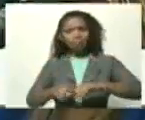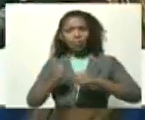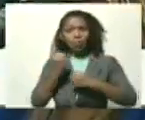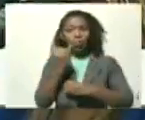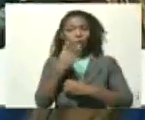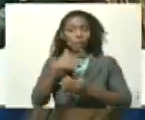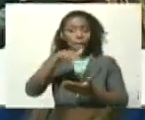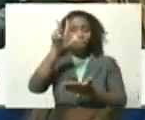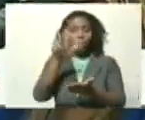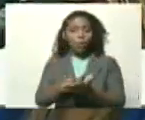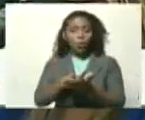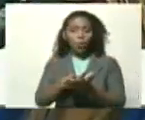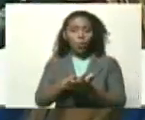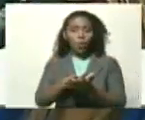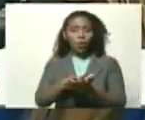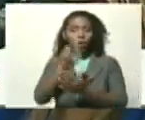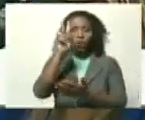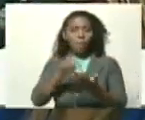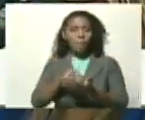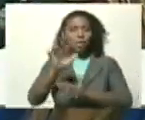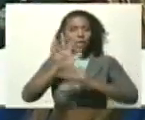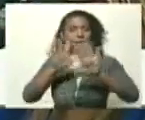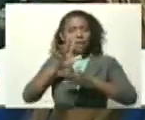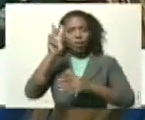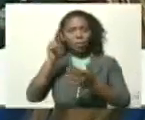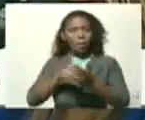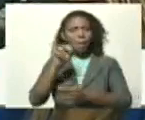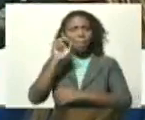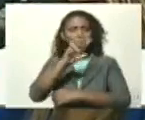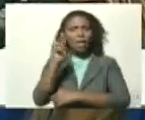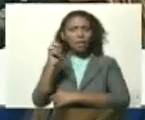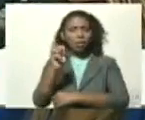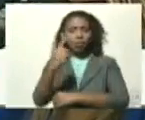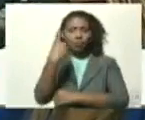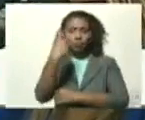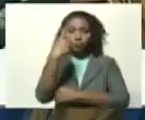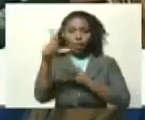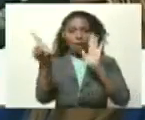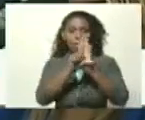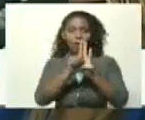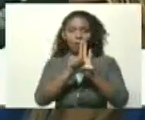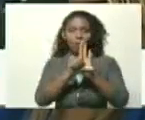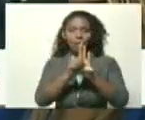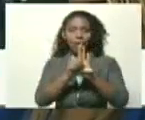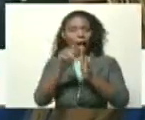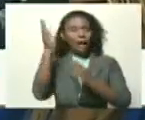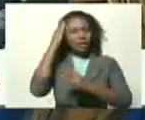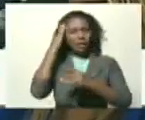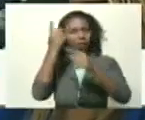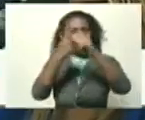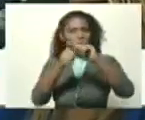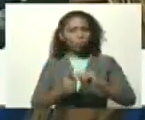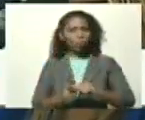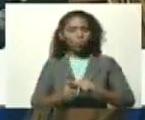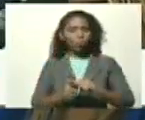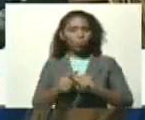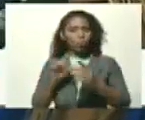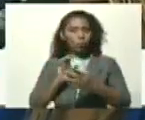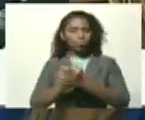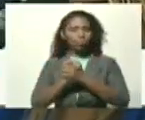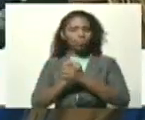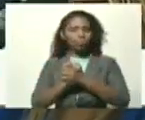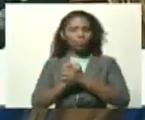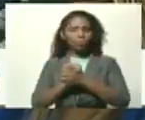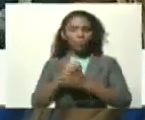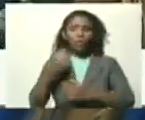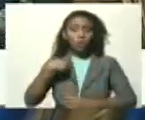fueron aprobadas entre el 2015 y el 2020. Apenas una ley. Una. Hay que saber sumar, compañero.